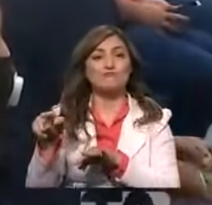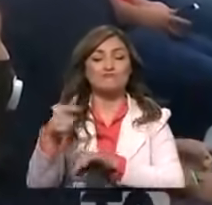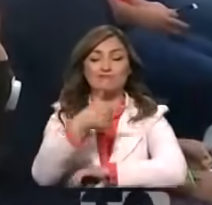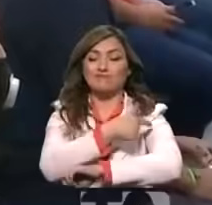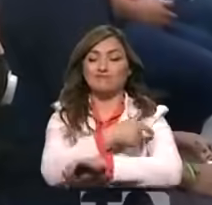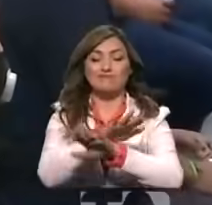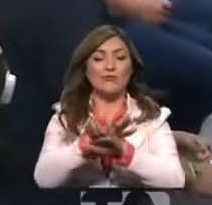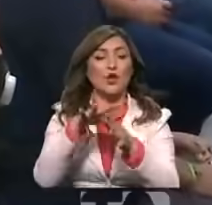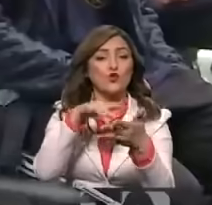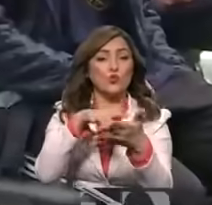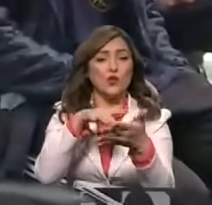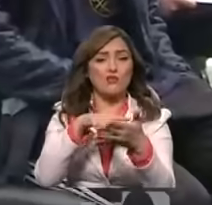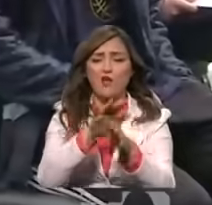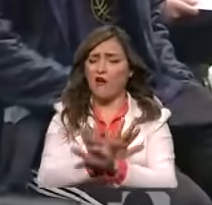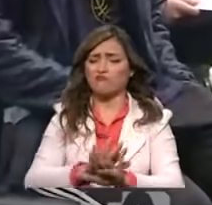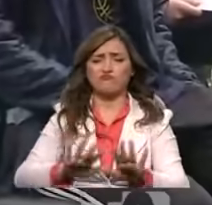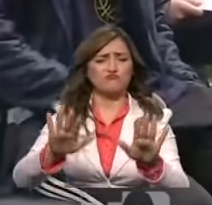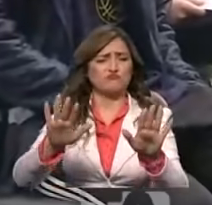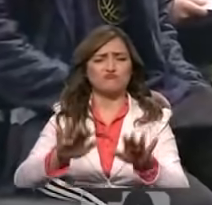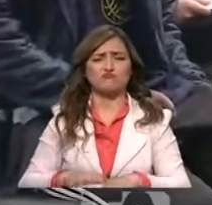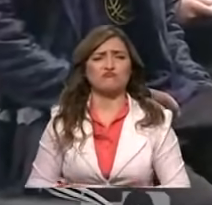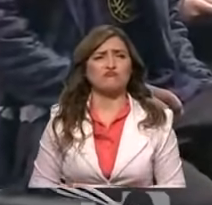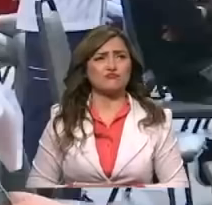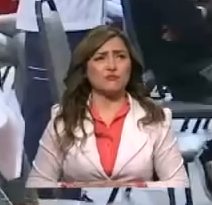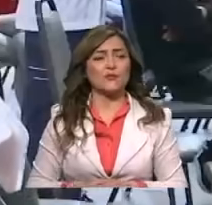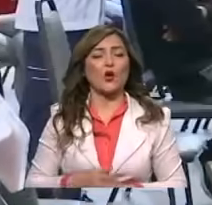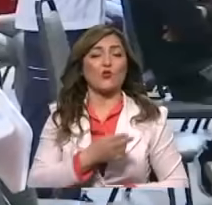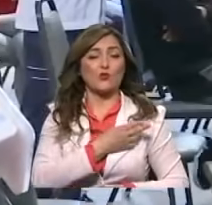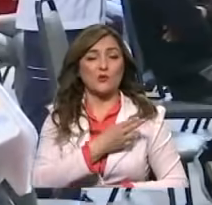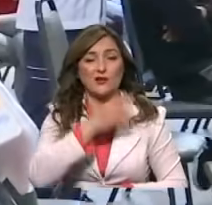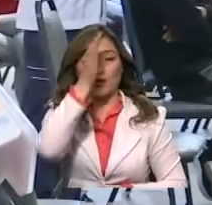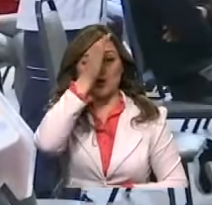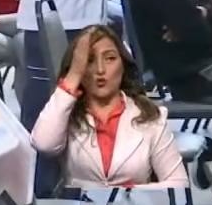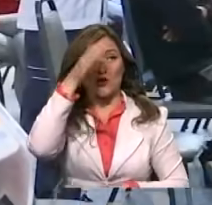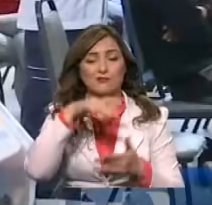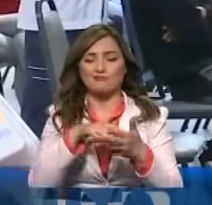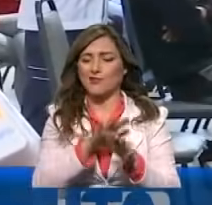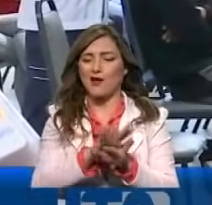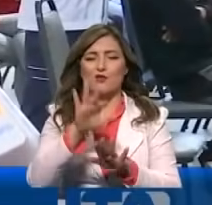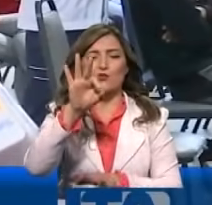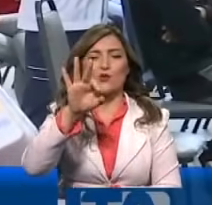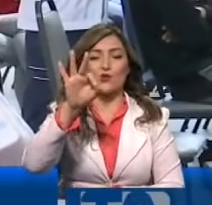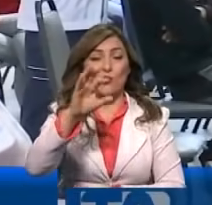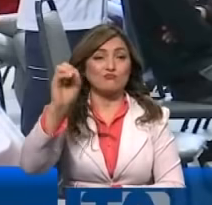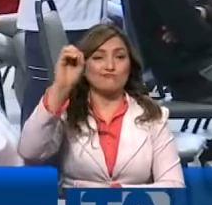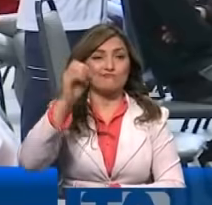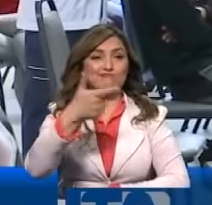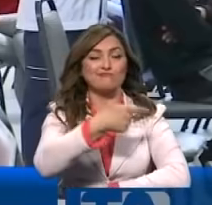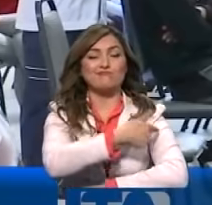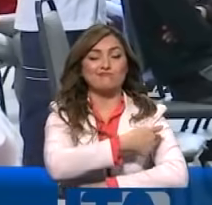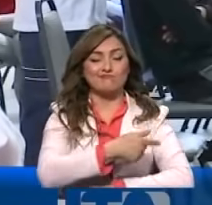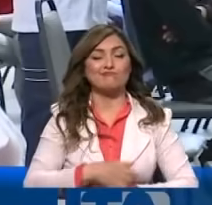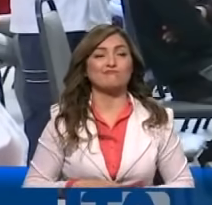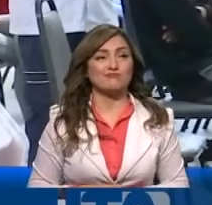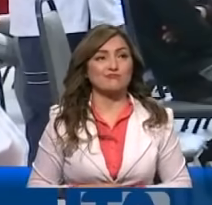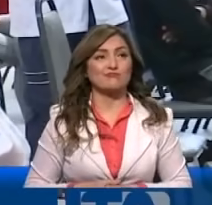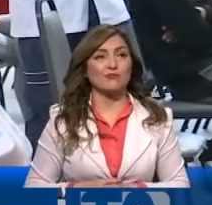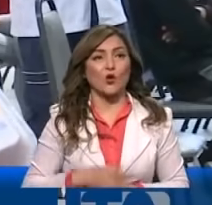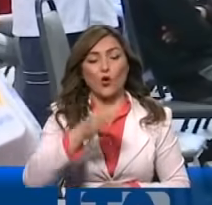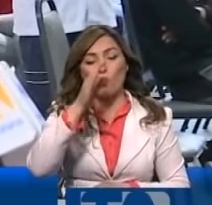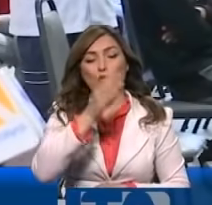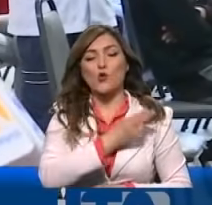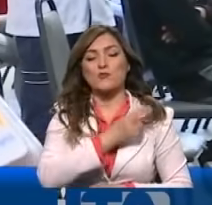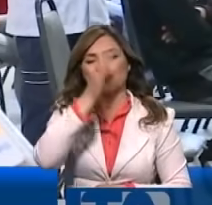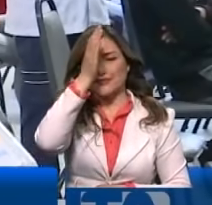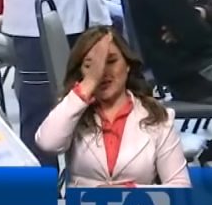la vacunación de los estudiantes de este centro universitario. Aparentemente tenemos un 99% ya vacunado de lo que es PUCE. Hemos